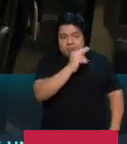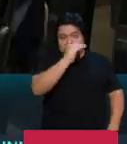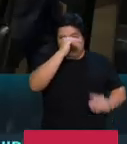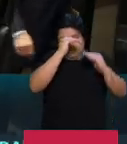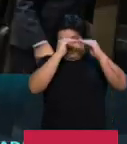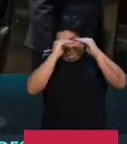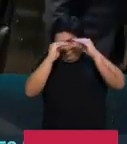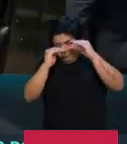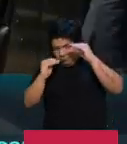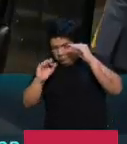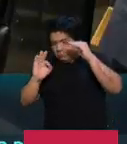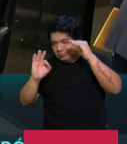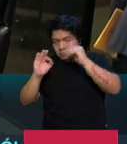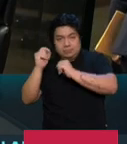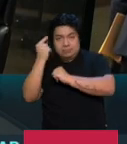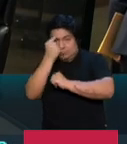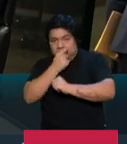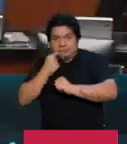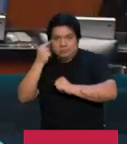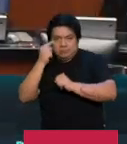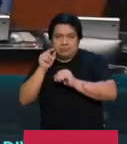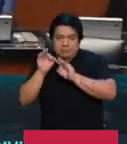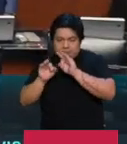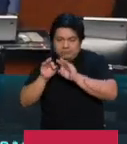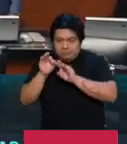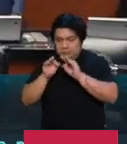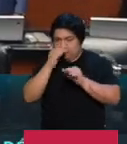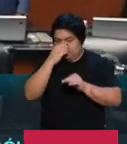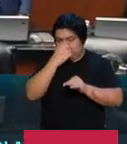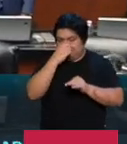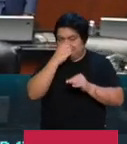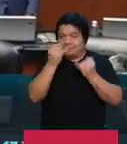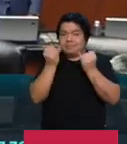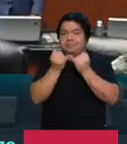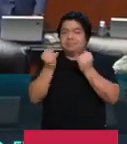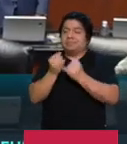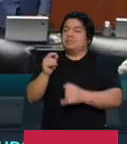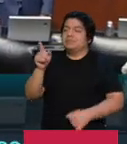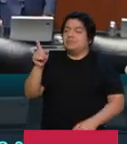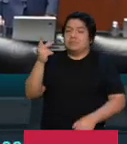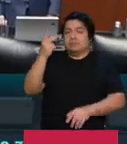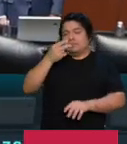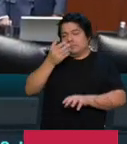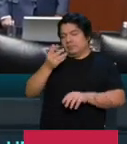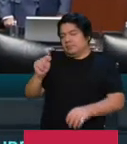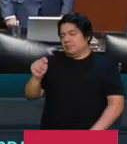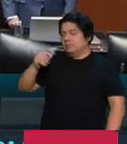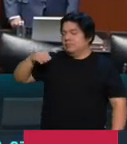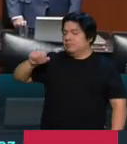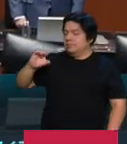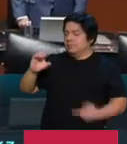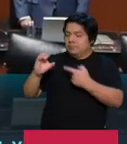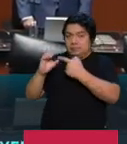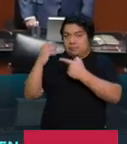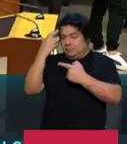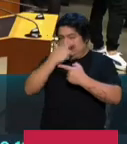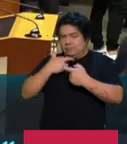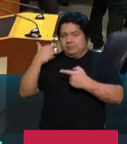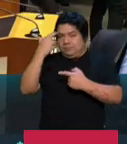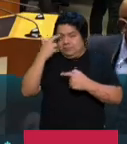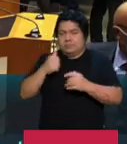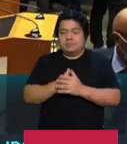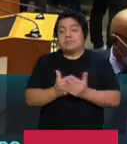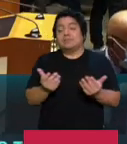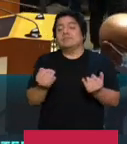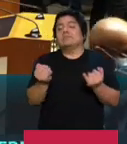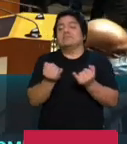a 40 horas. También mencionó que se tratará la revisión del tratado comercial entre México, Estados Unidos y Canadá.